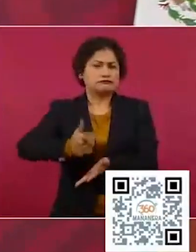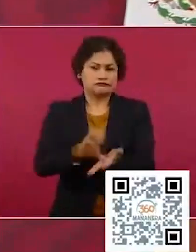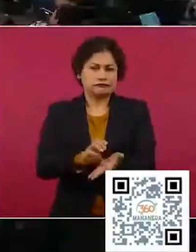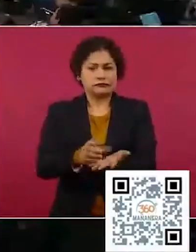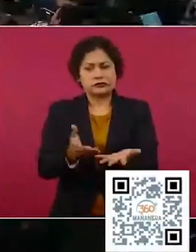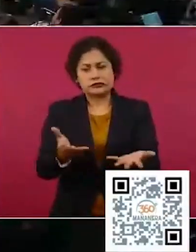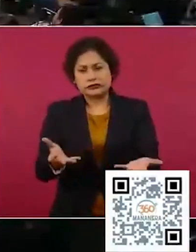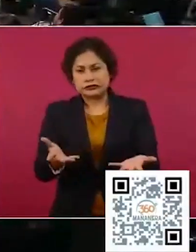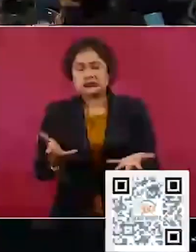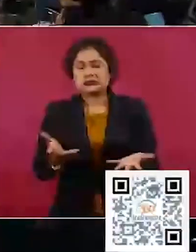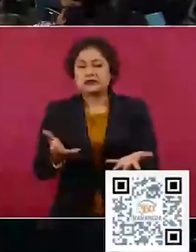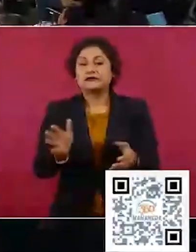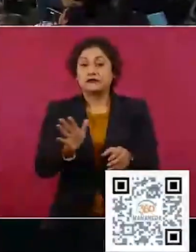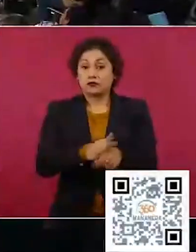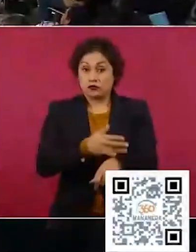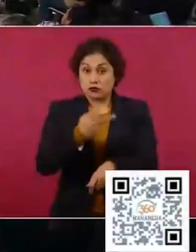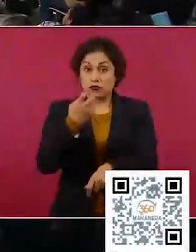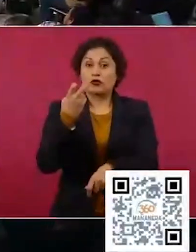un reconocimiento.